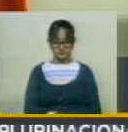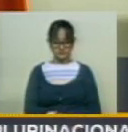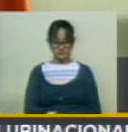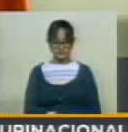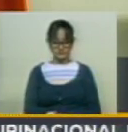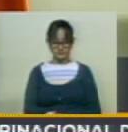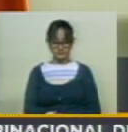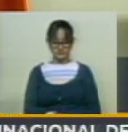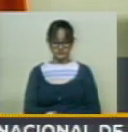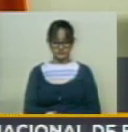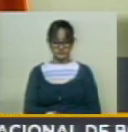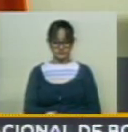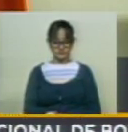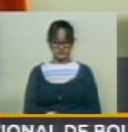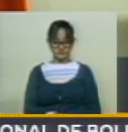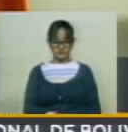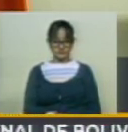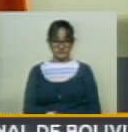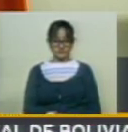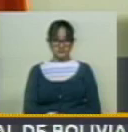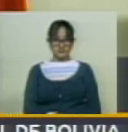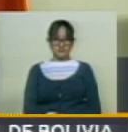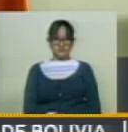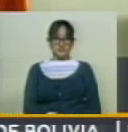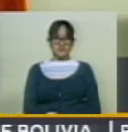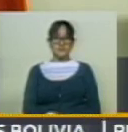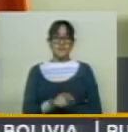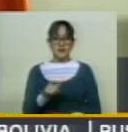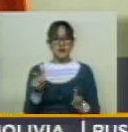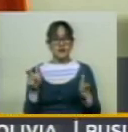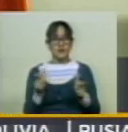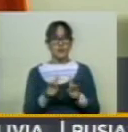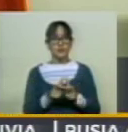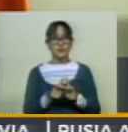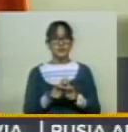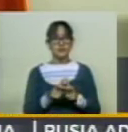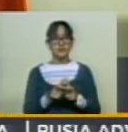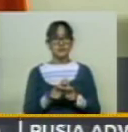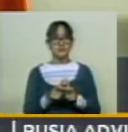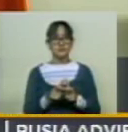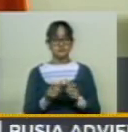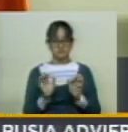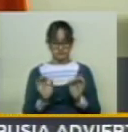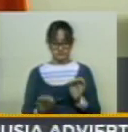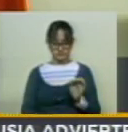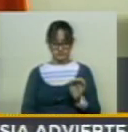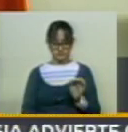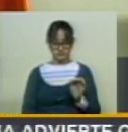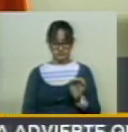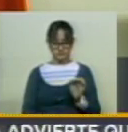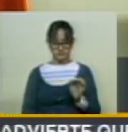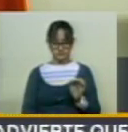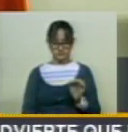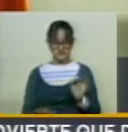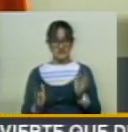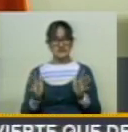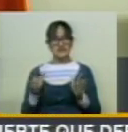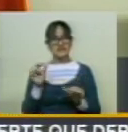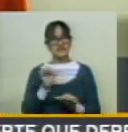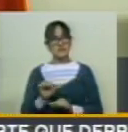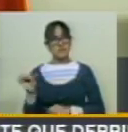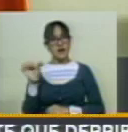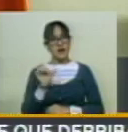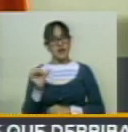así como también sabemos que esa reunión paritaria se dio en Nueva York hace varias